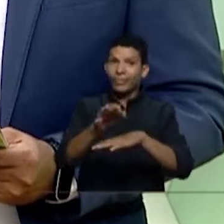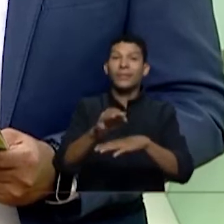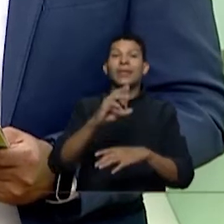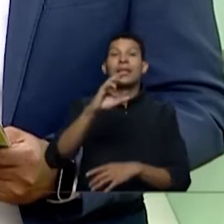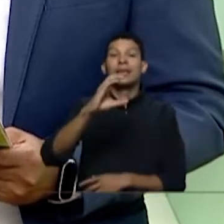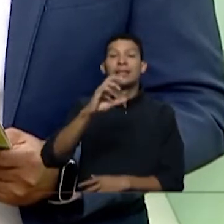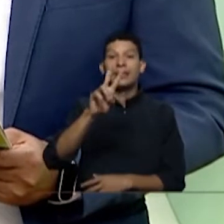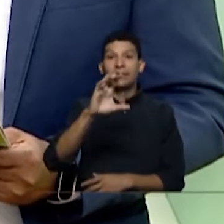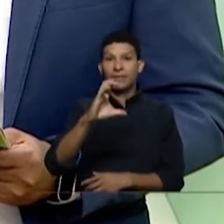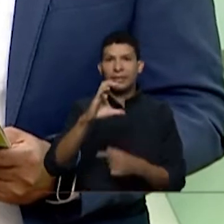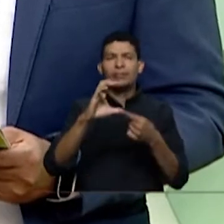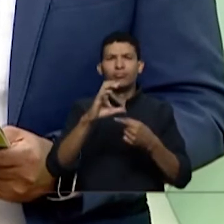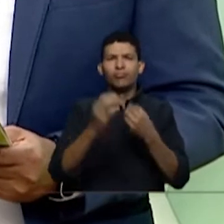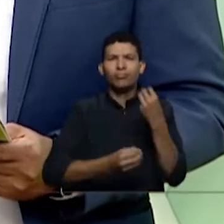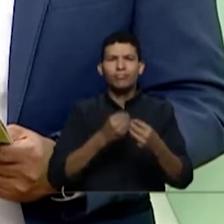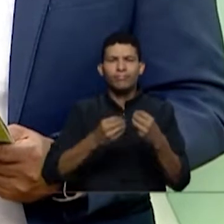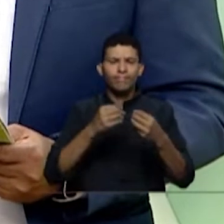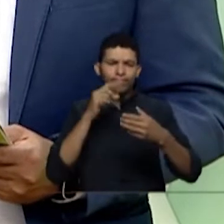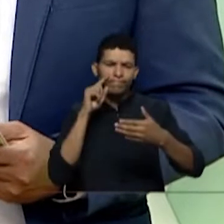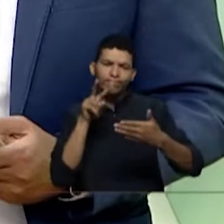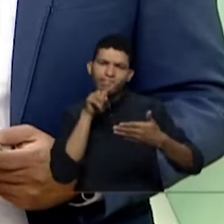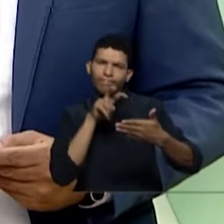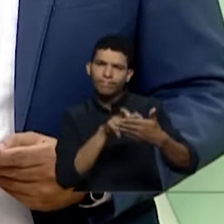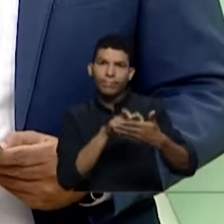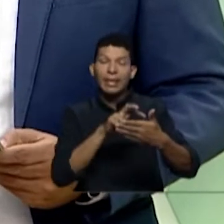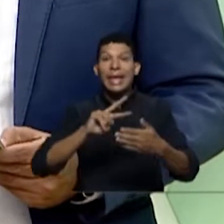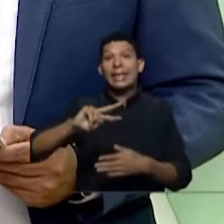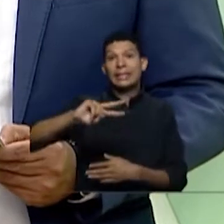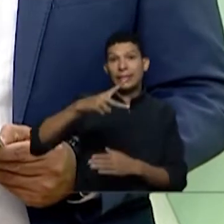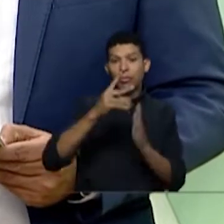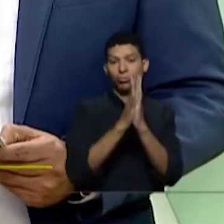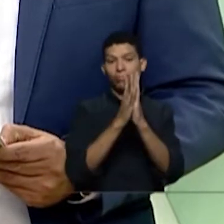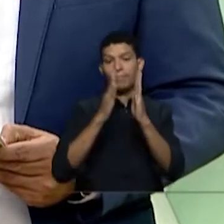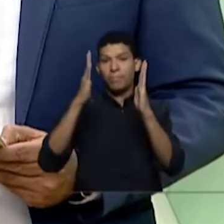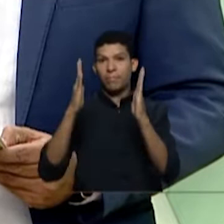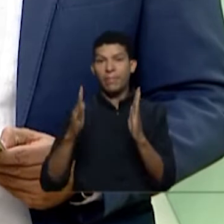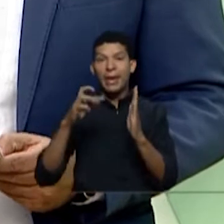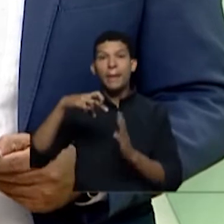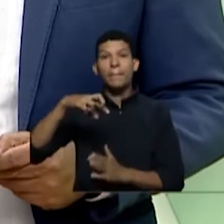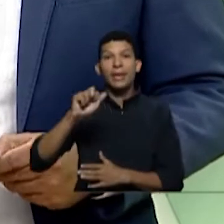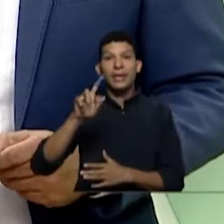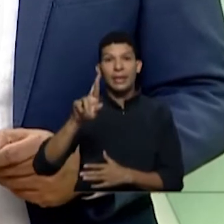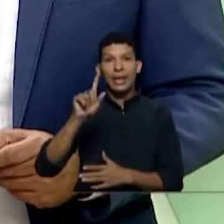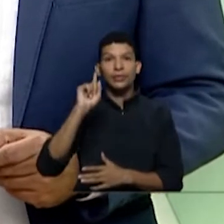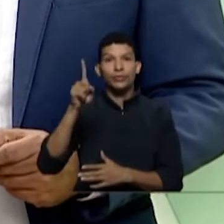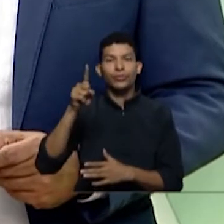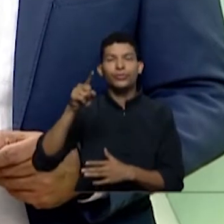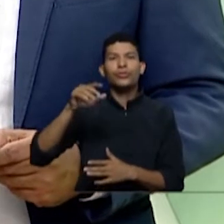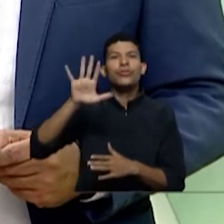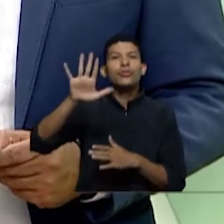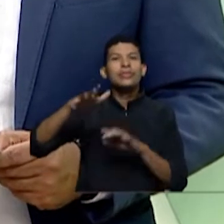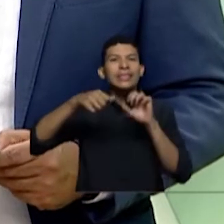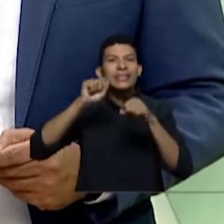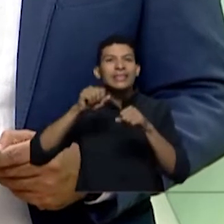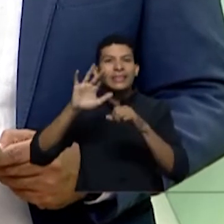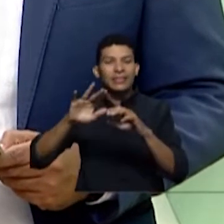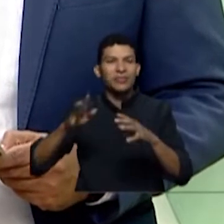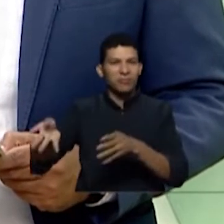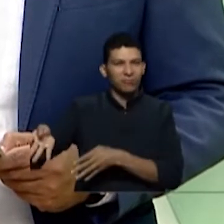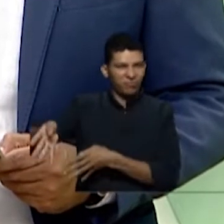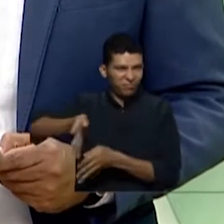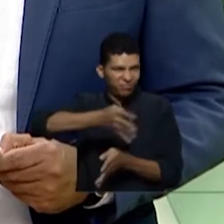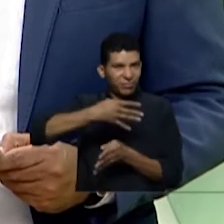La CBC realizará los estudios para la segunda fase de la PETAR de Cañaveralejo. Se trata del primer paso